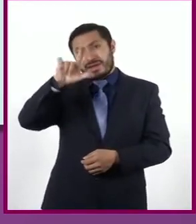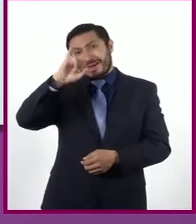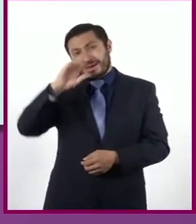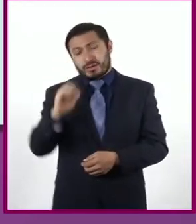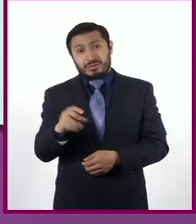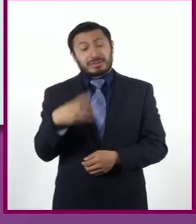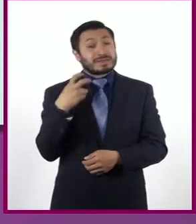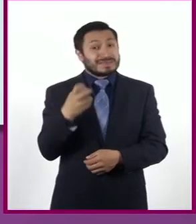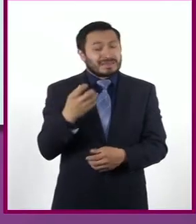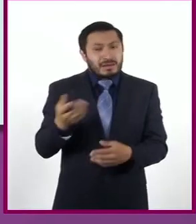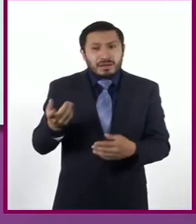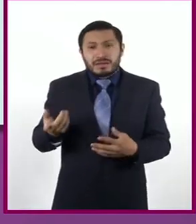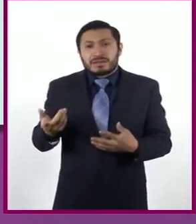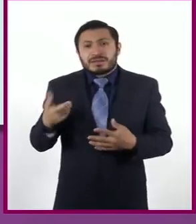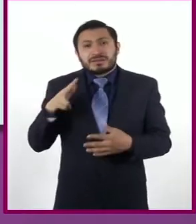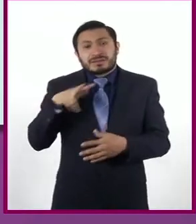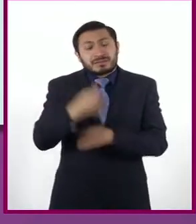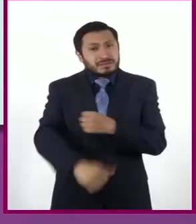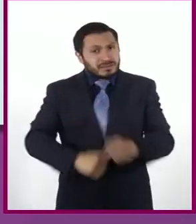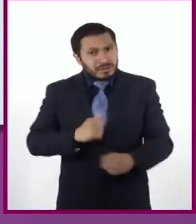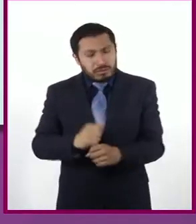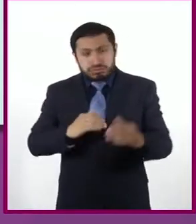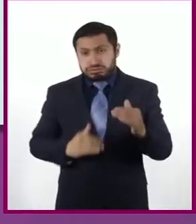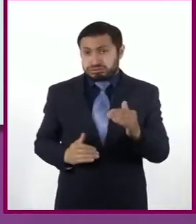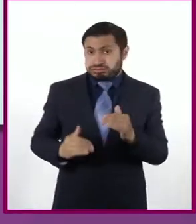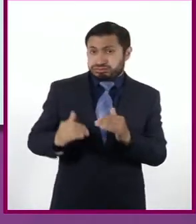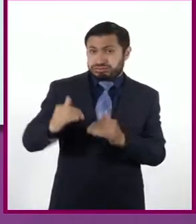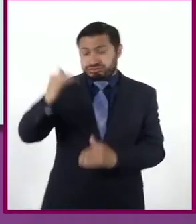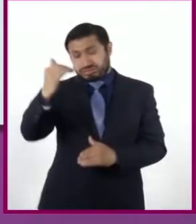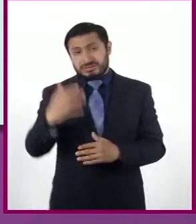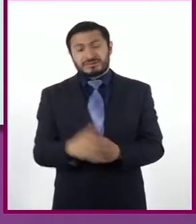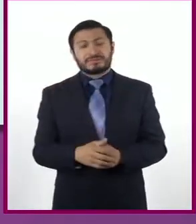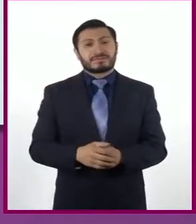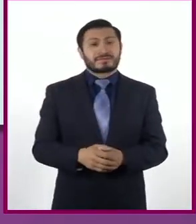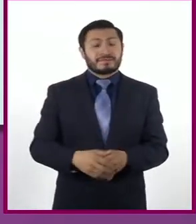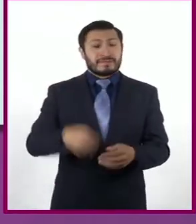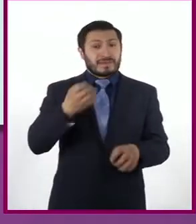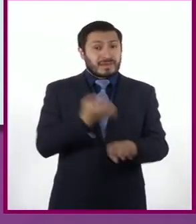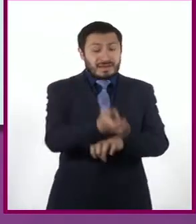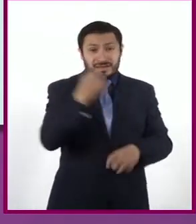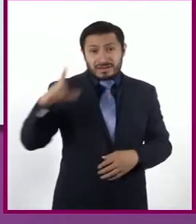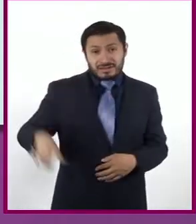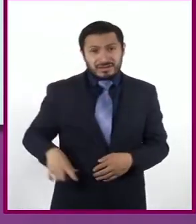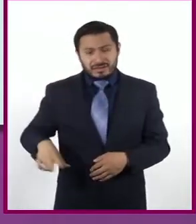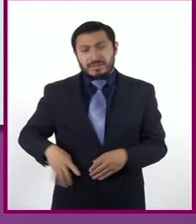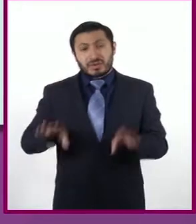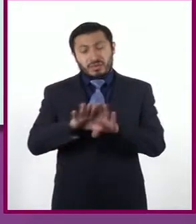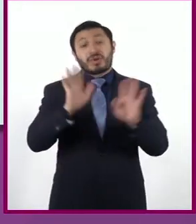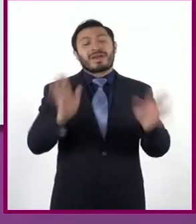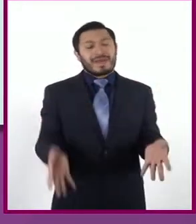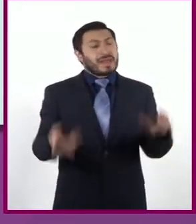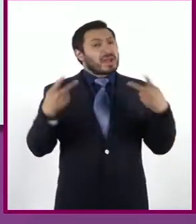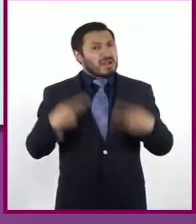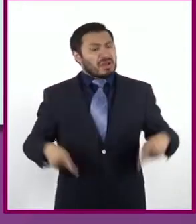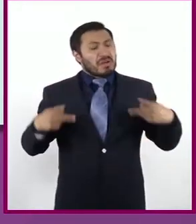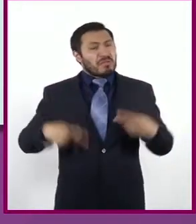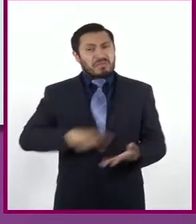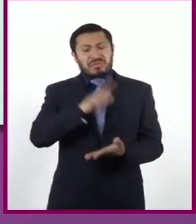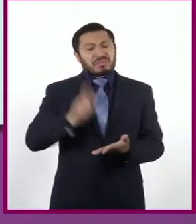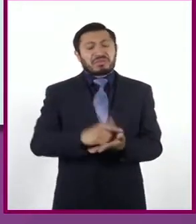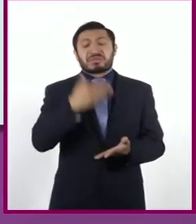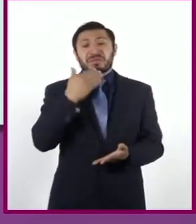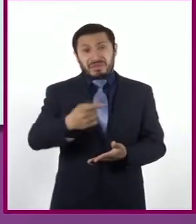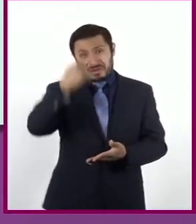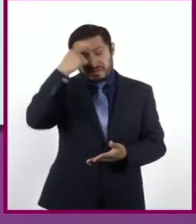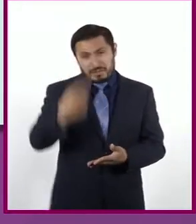es a partir de esa edad que el Estado acredita a las personas como miembros activos, lo que los habilita para ejercer sus